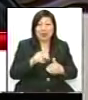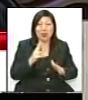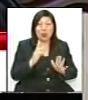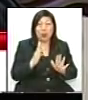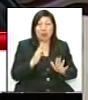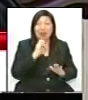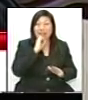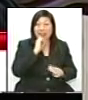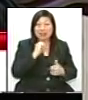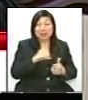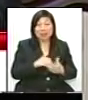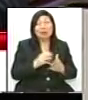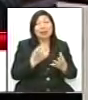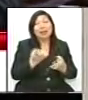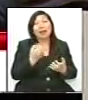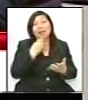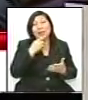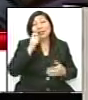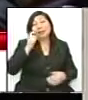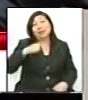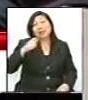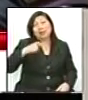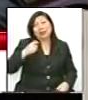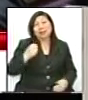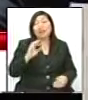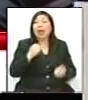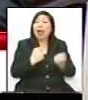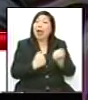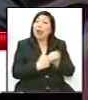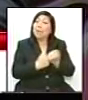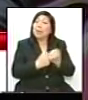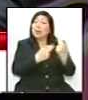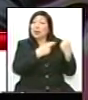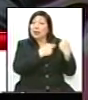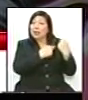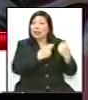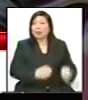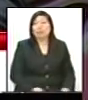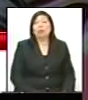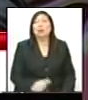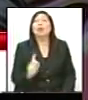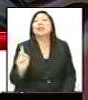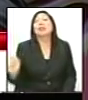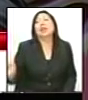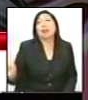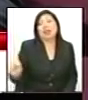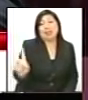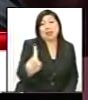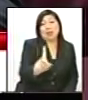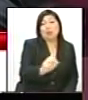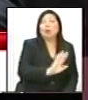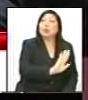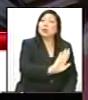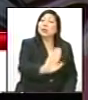de diciembre. Por lo tanto, necesito el apoyo y el compromiso de cada uno de ustedes